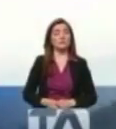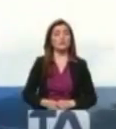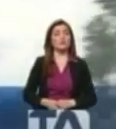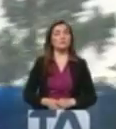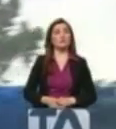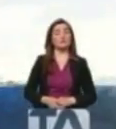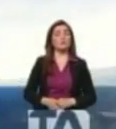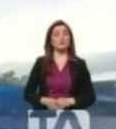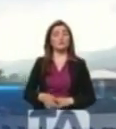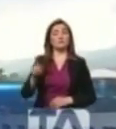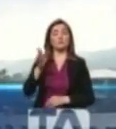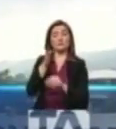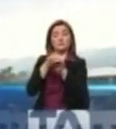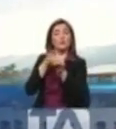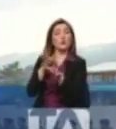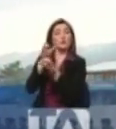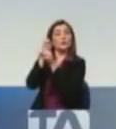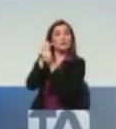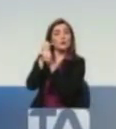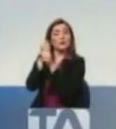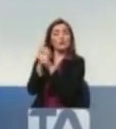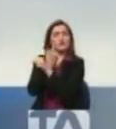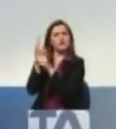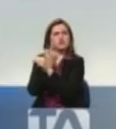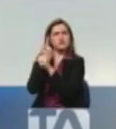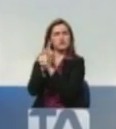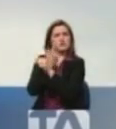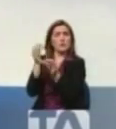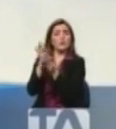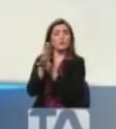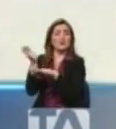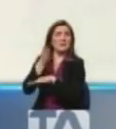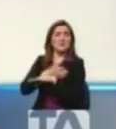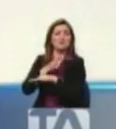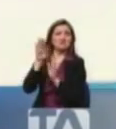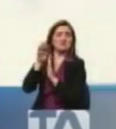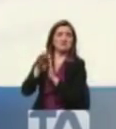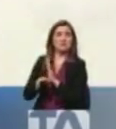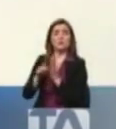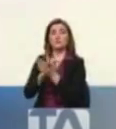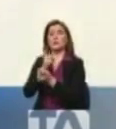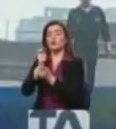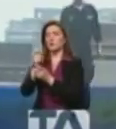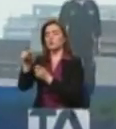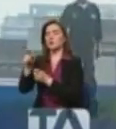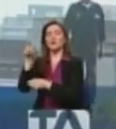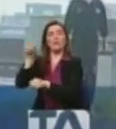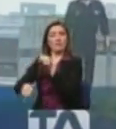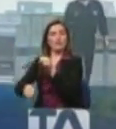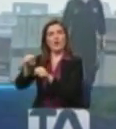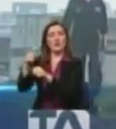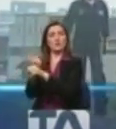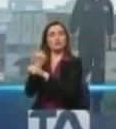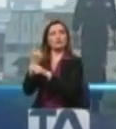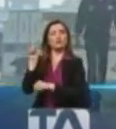Fuerzas Armadas busca recuperar la capacidad operativa que se ha visto disminuida por adquisiciones defectuosas como la de